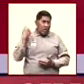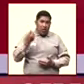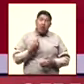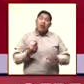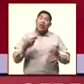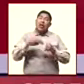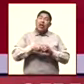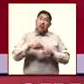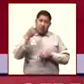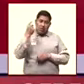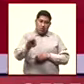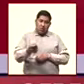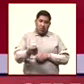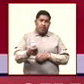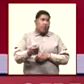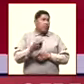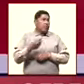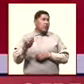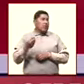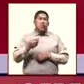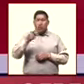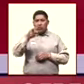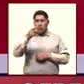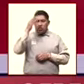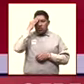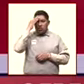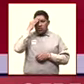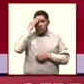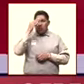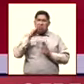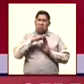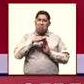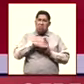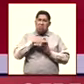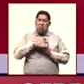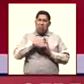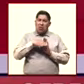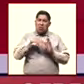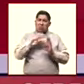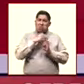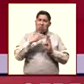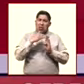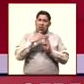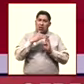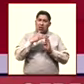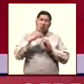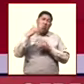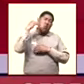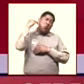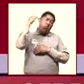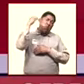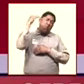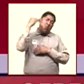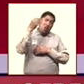así rápido, ¿no? Han de escuchar precios bajos, precios medios, precios elevados,